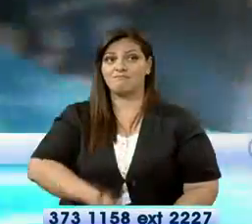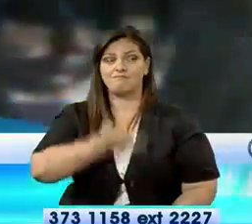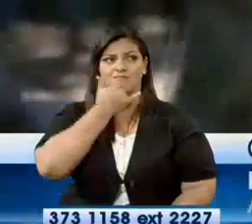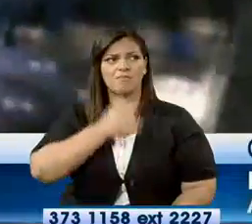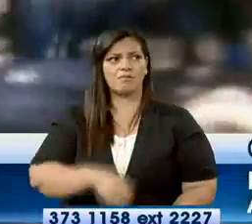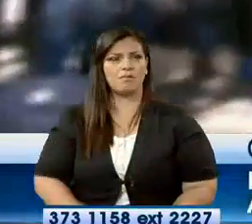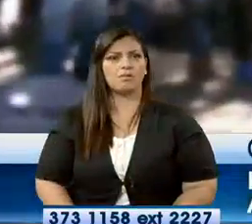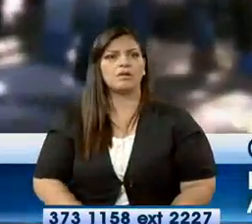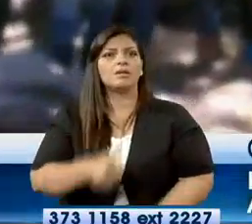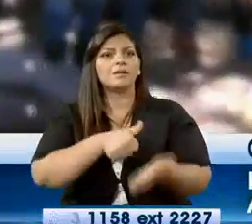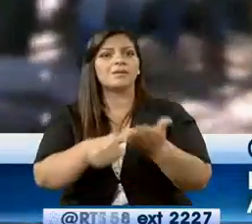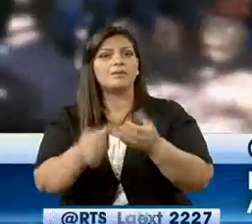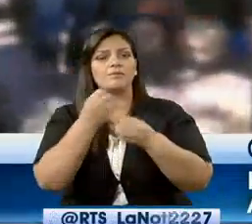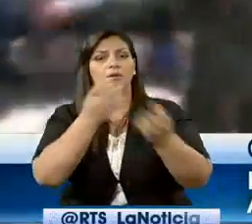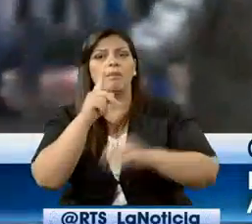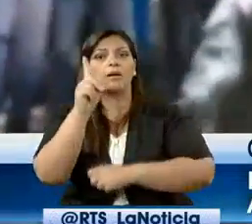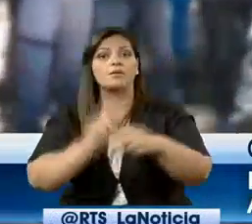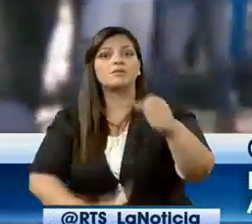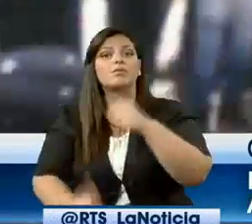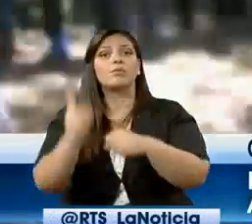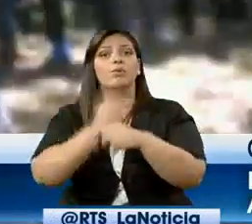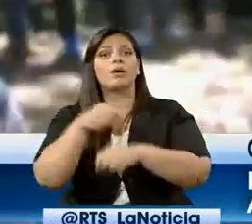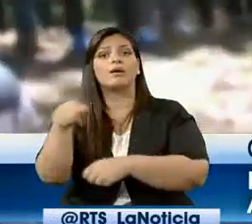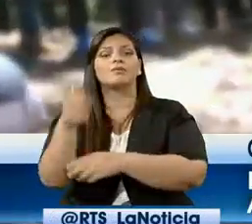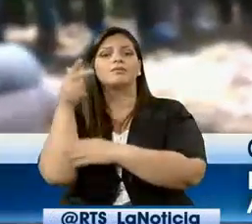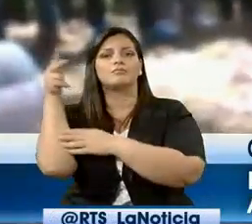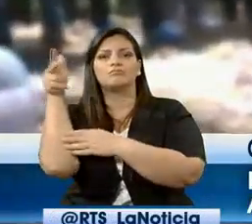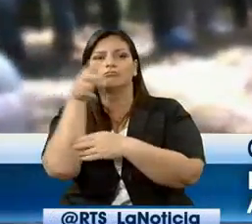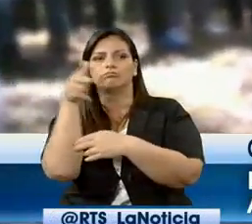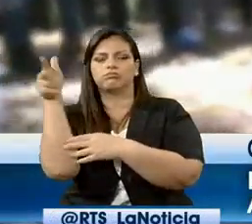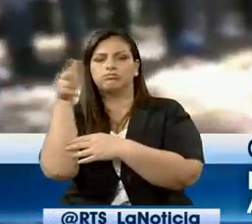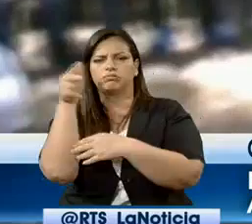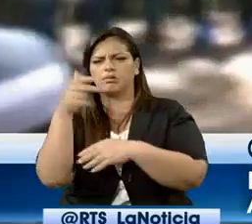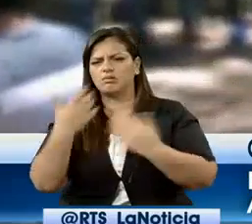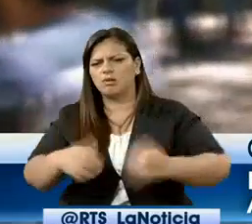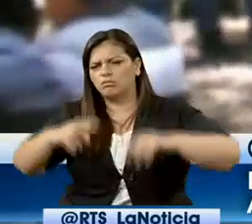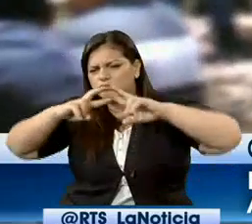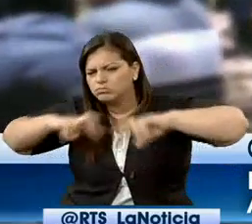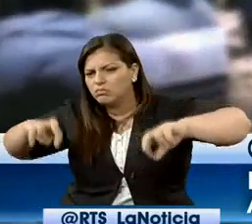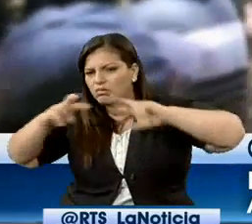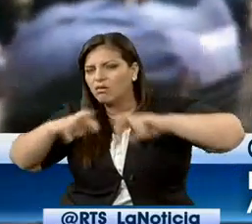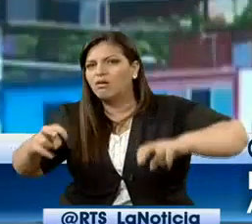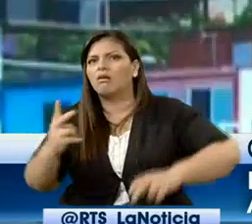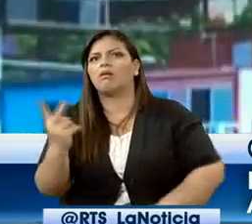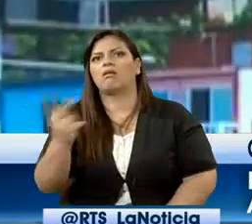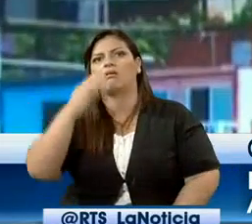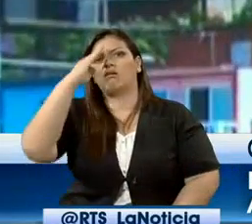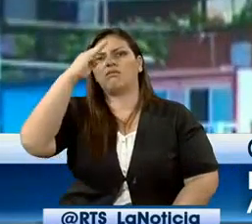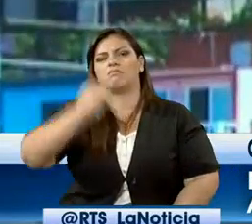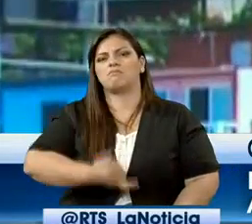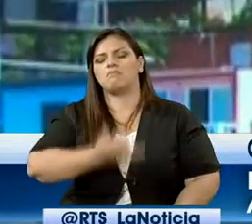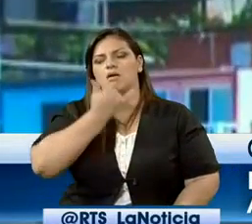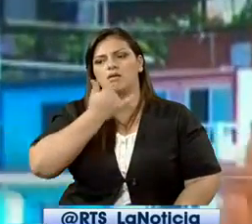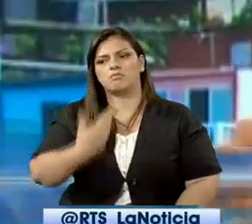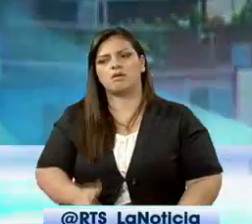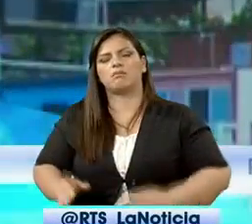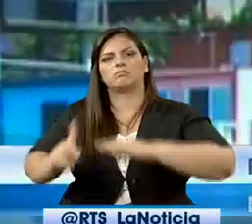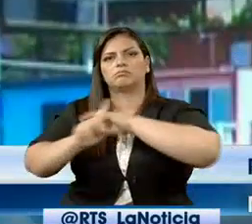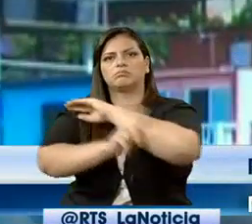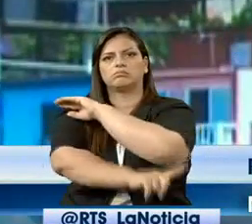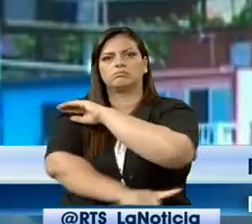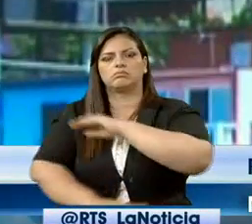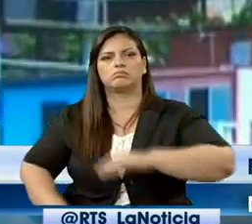dice el ministro, y que la investigación ha dado como resultado el inicio de un proceso disciplinario. Son dos militares que